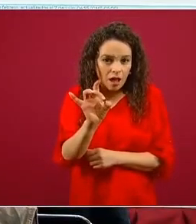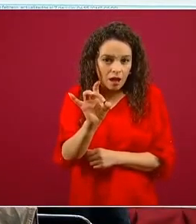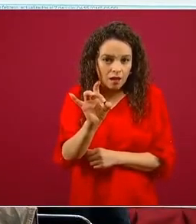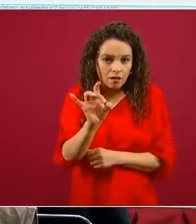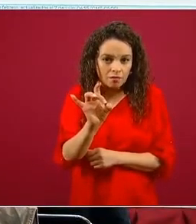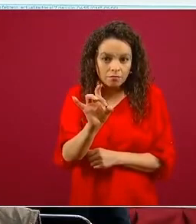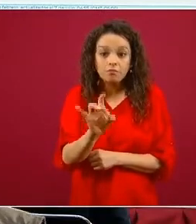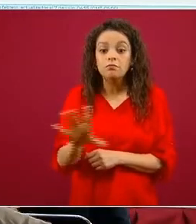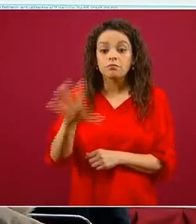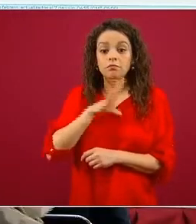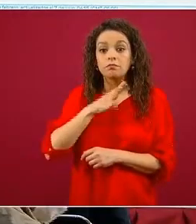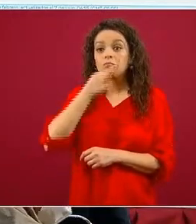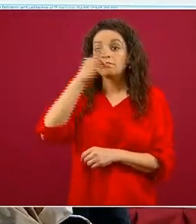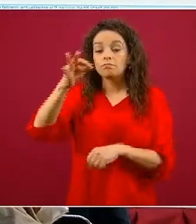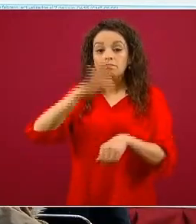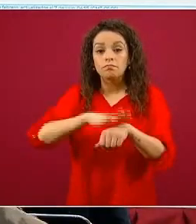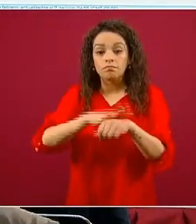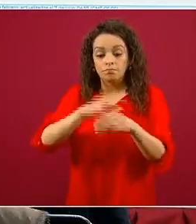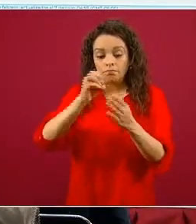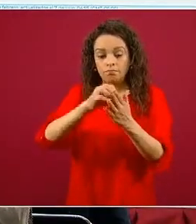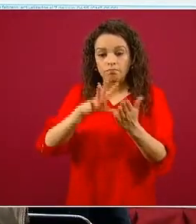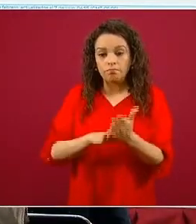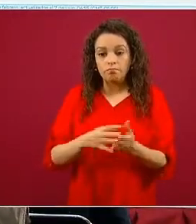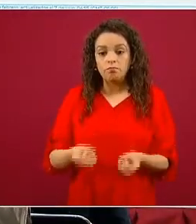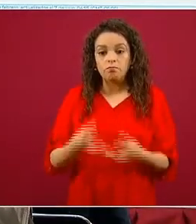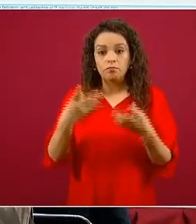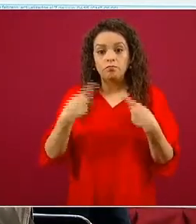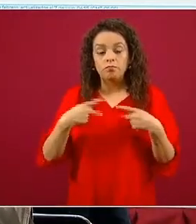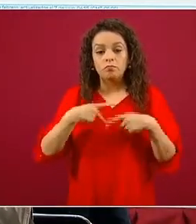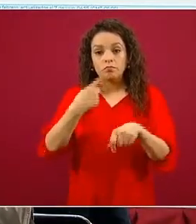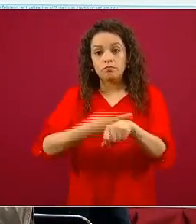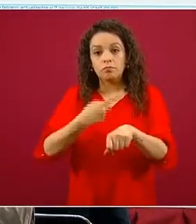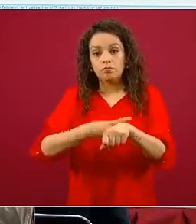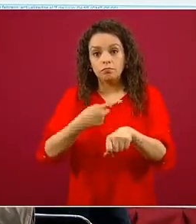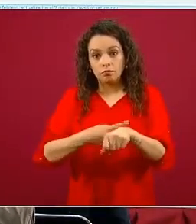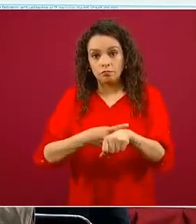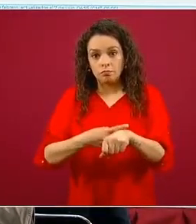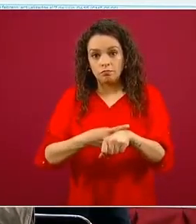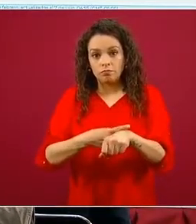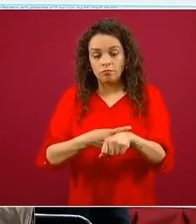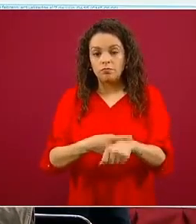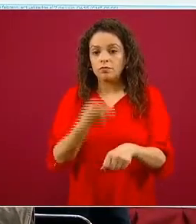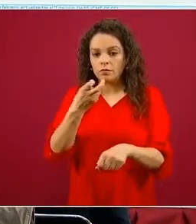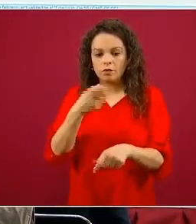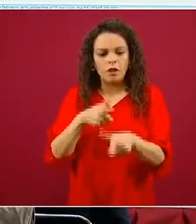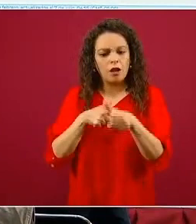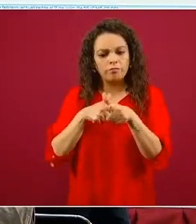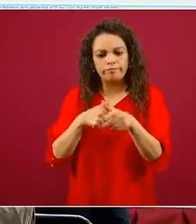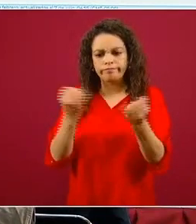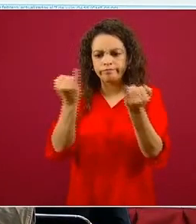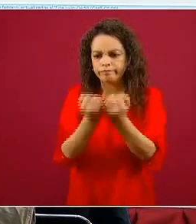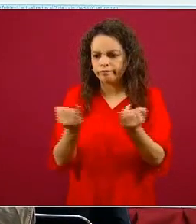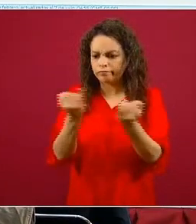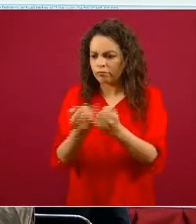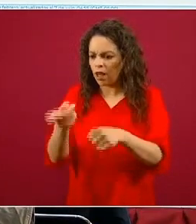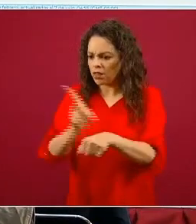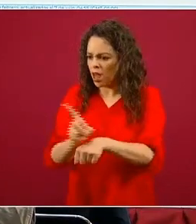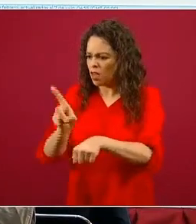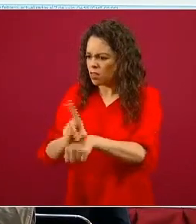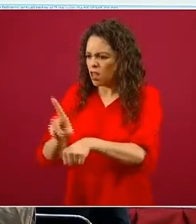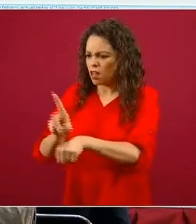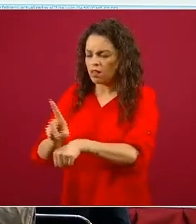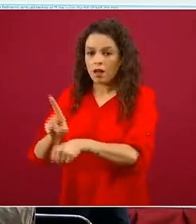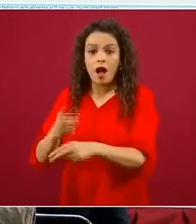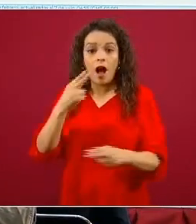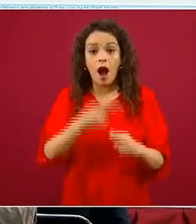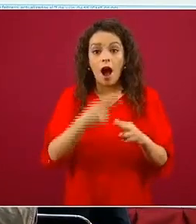reportó una cantidad de casos, que esta cantidad de casos no varió durante muchos días. Hasta el día 80 nuevamente